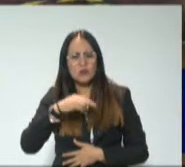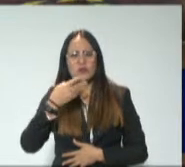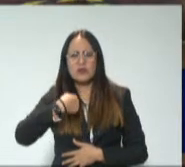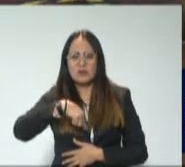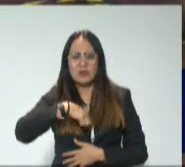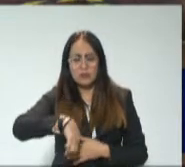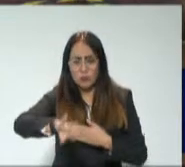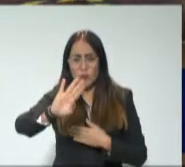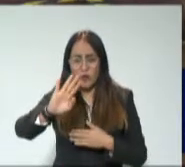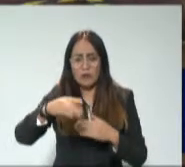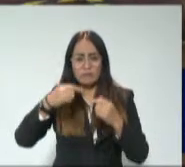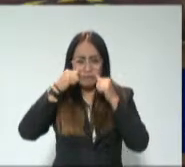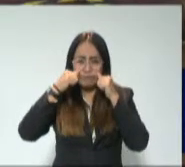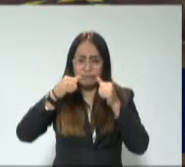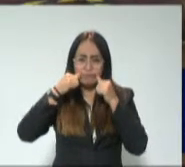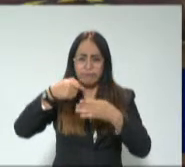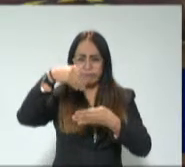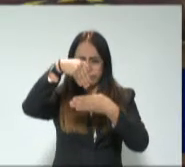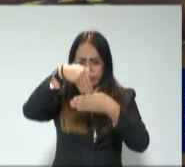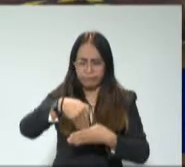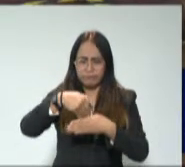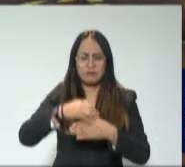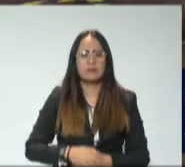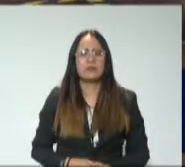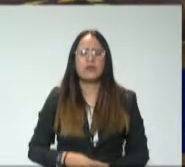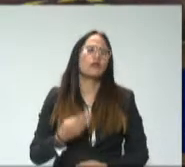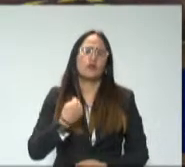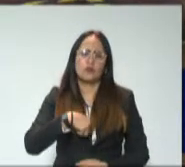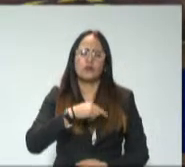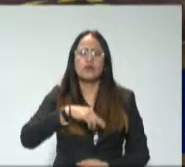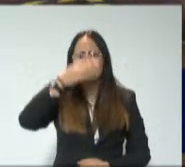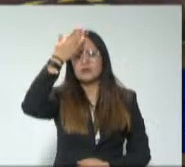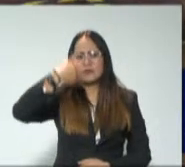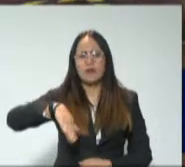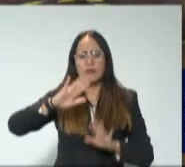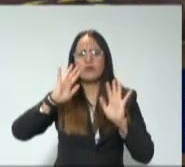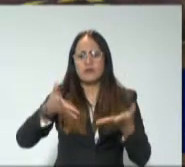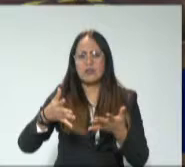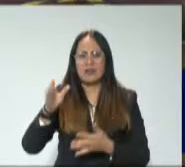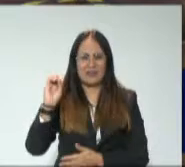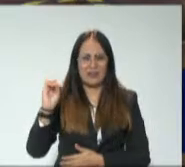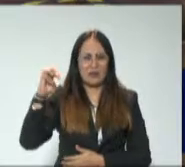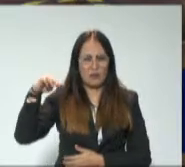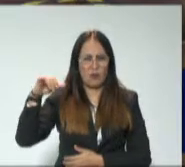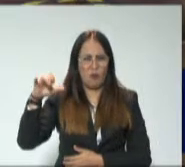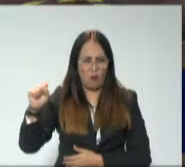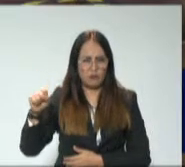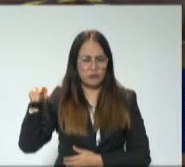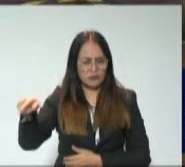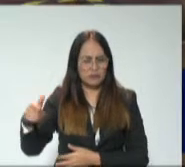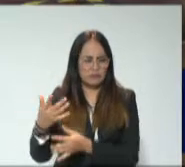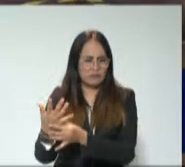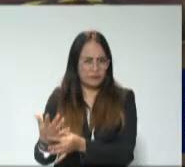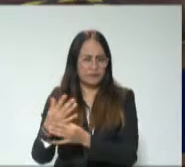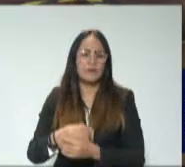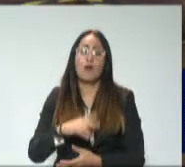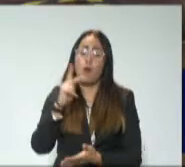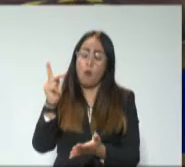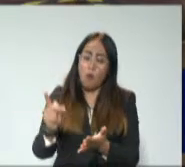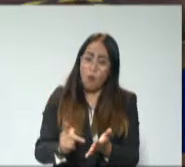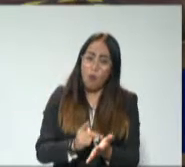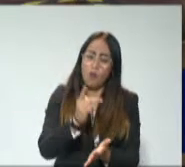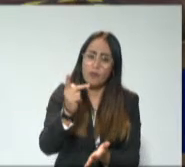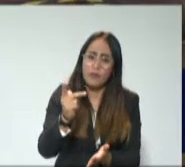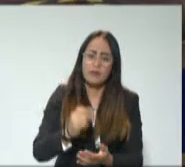vienen ya sabemos por lo menos gracias a los indicadores de la Organización Mundial de la Salud que para volver